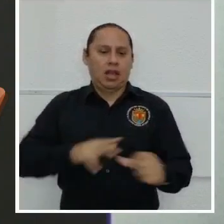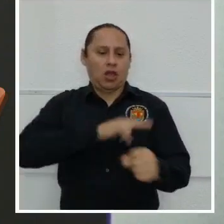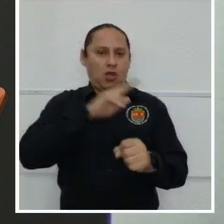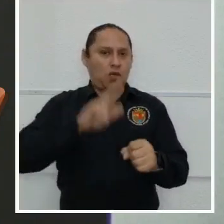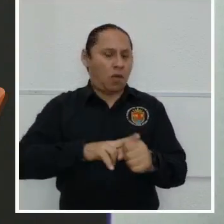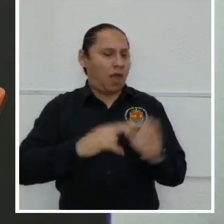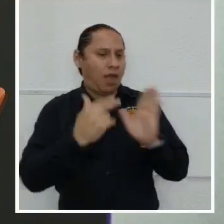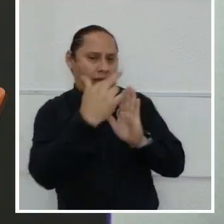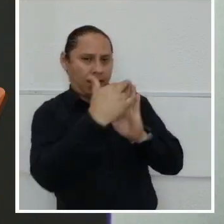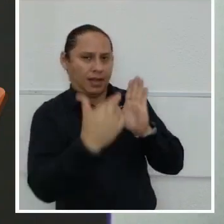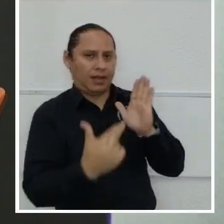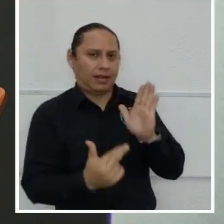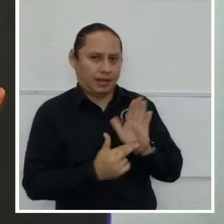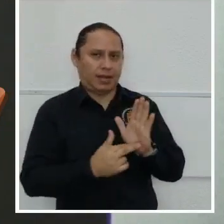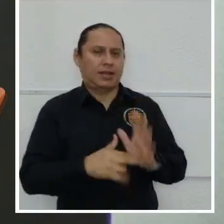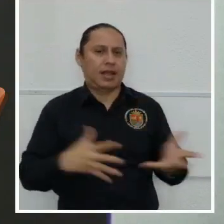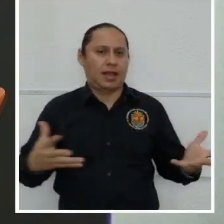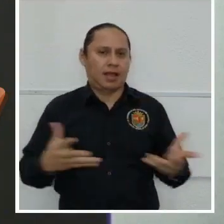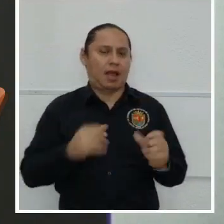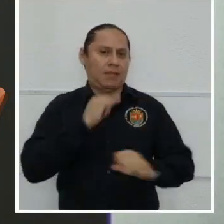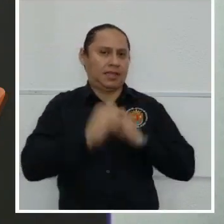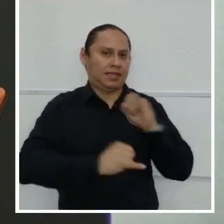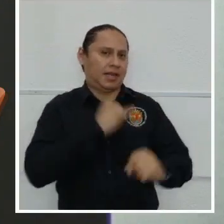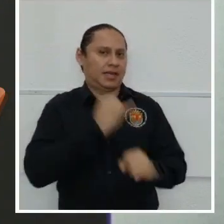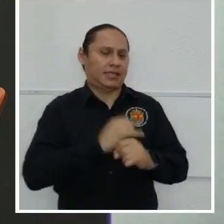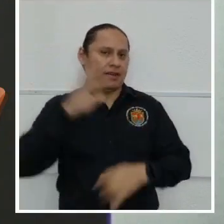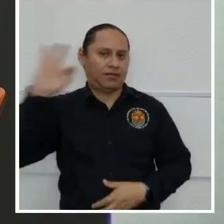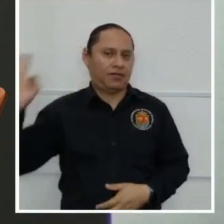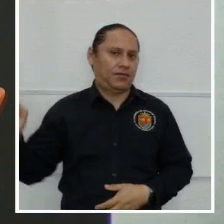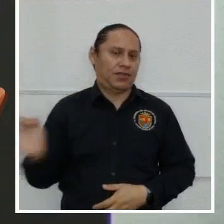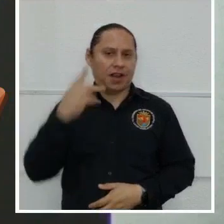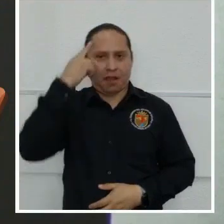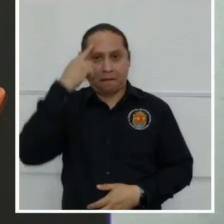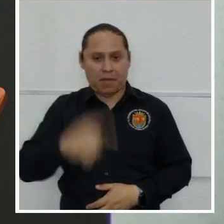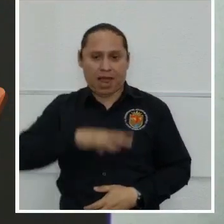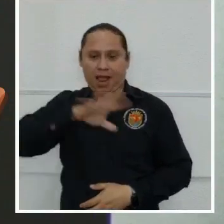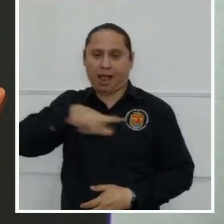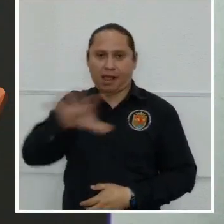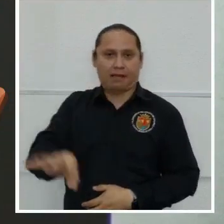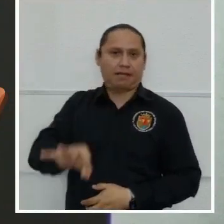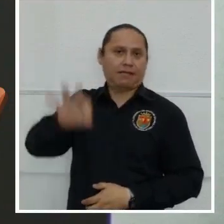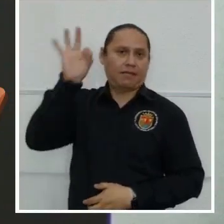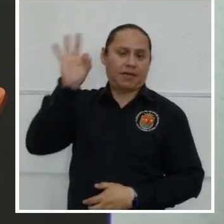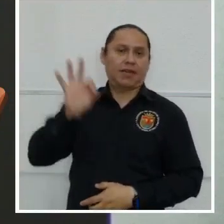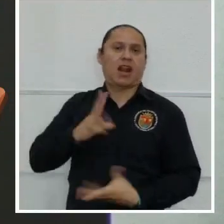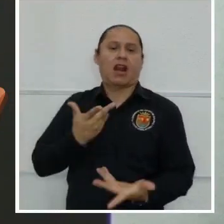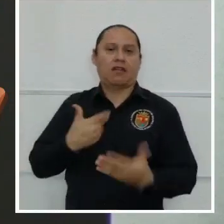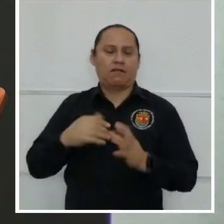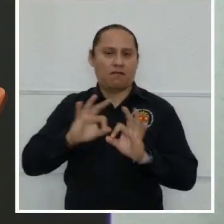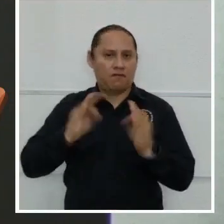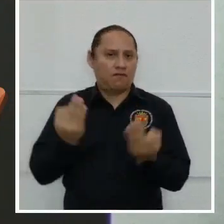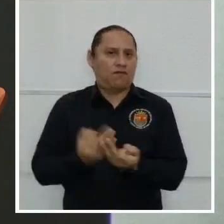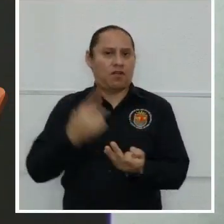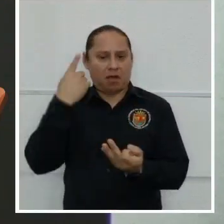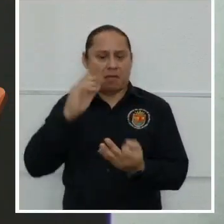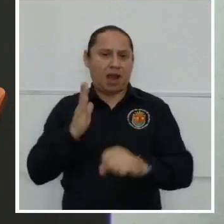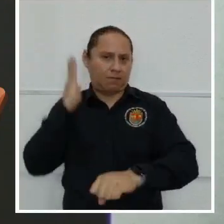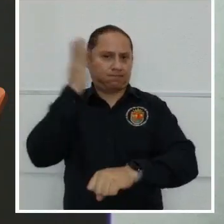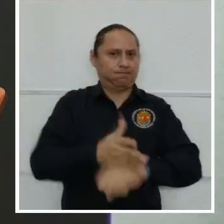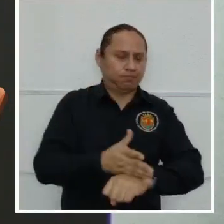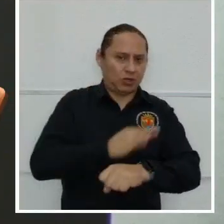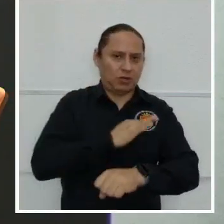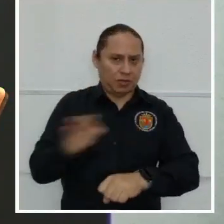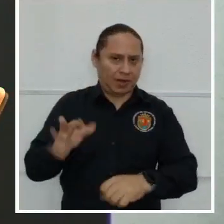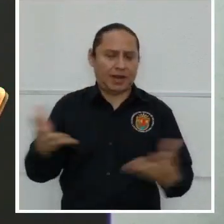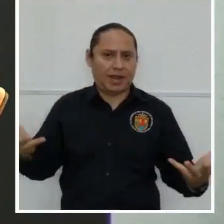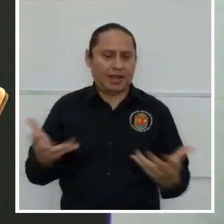normativos provenientes del ámbito internacional y federal para encontrar el modo de instrumentar medidas efectivas en lo local.